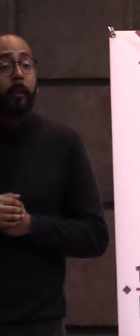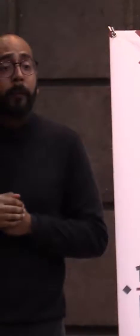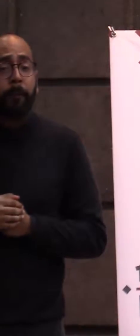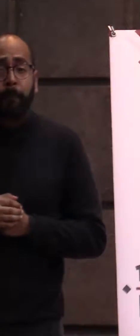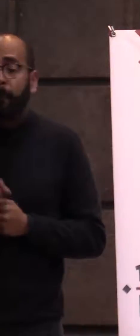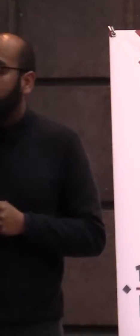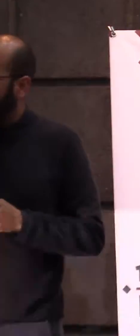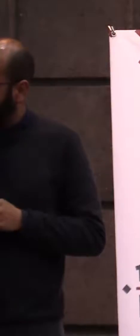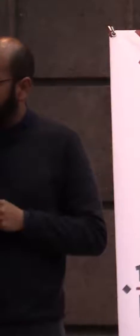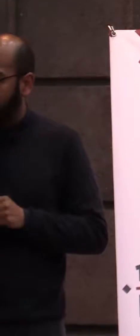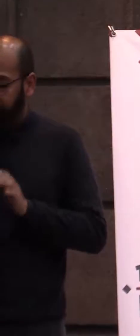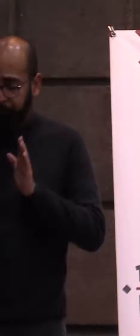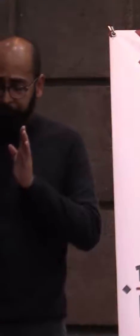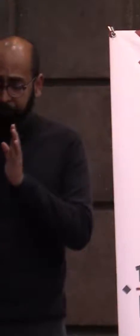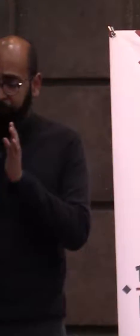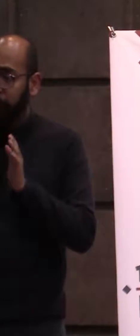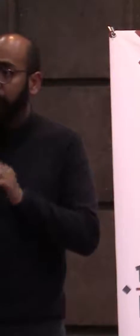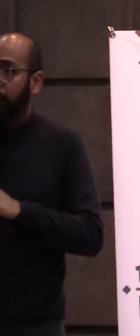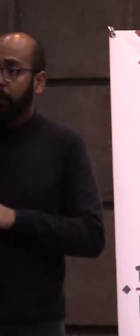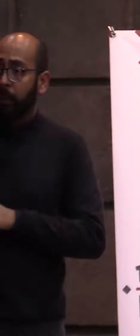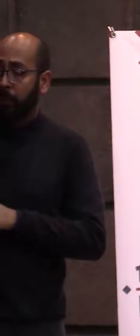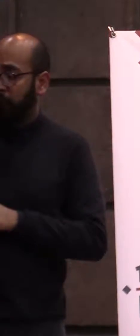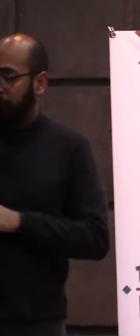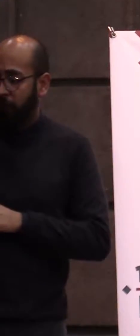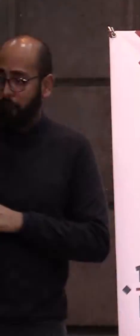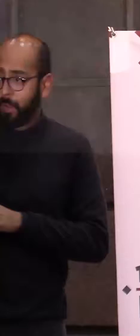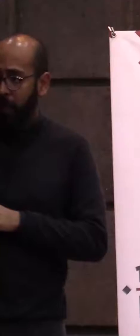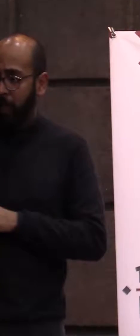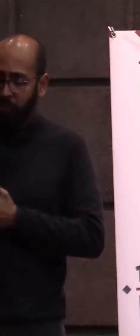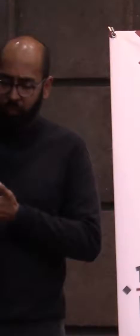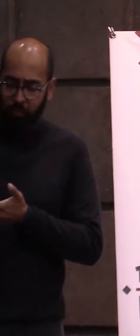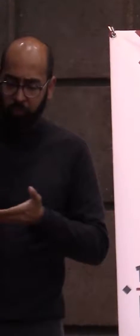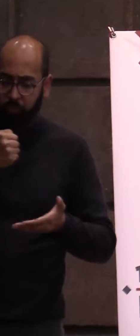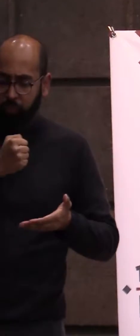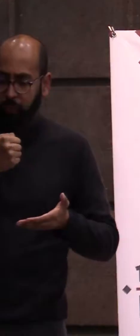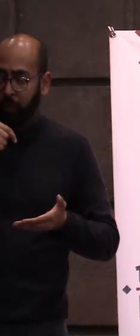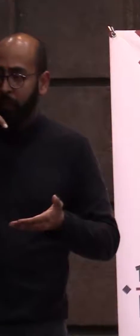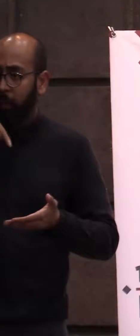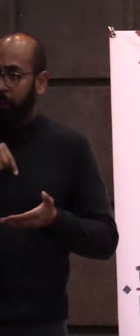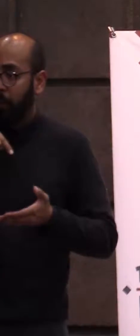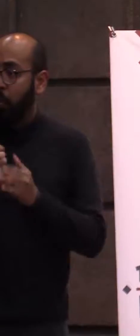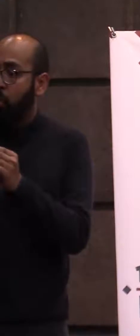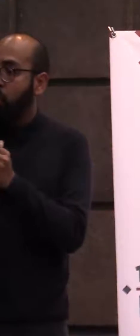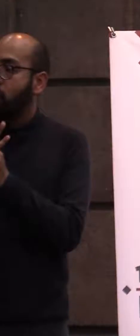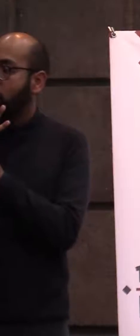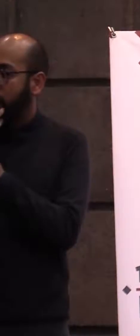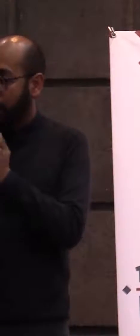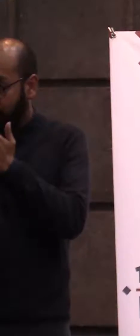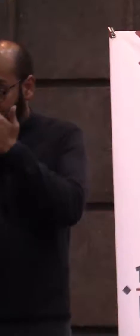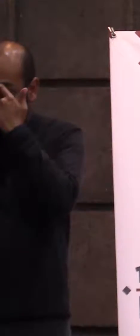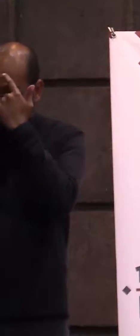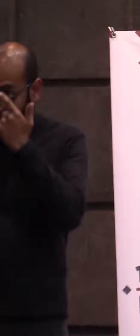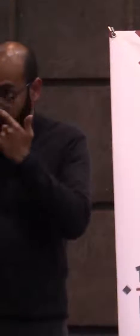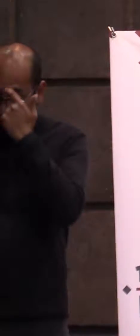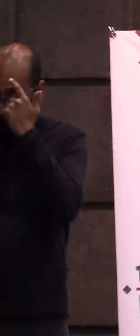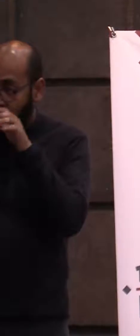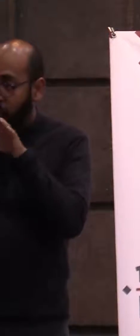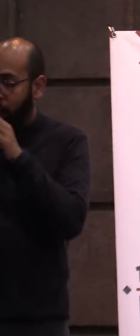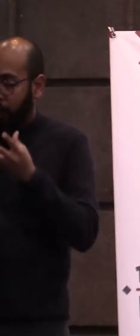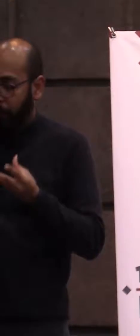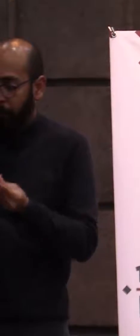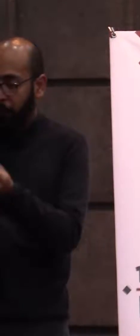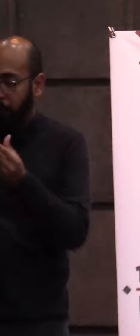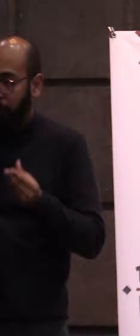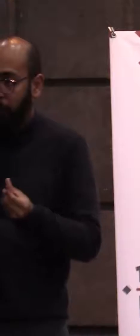Aprobamos un presupuesto de egresos de la Federación caracterizado por una reingeniería presupuestaria que